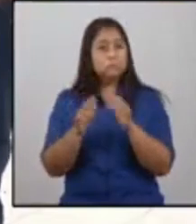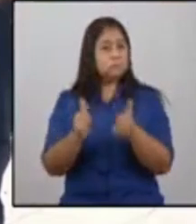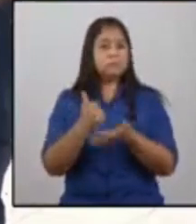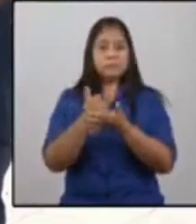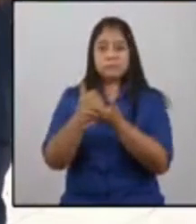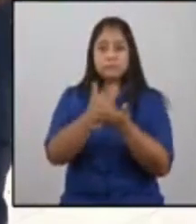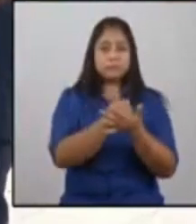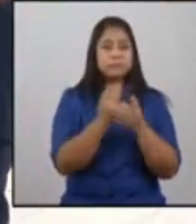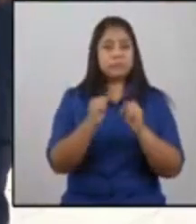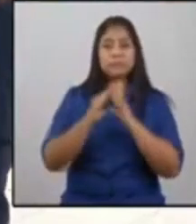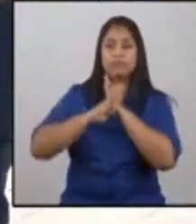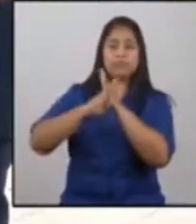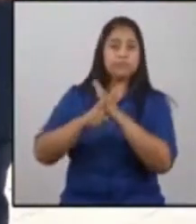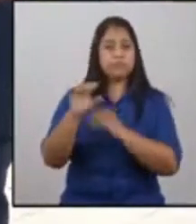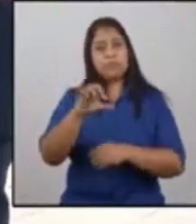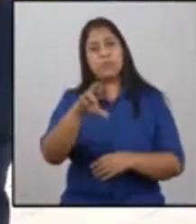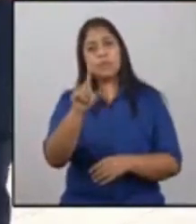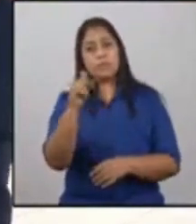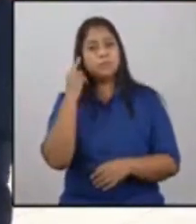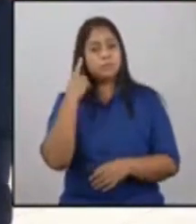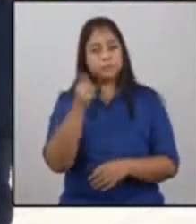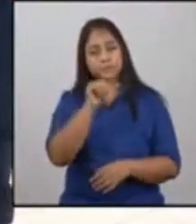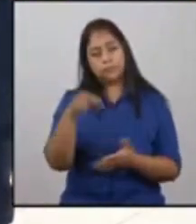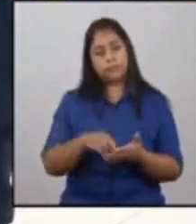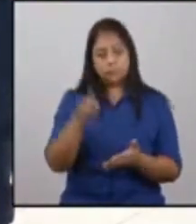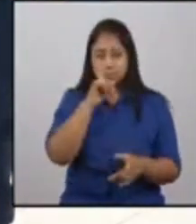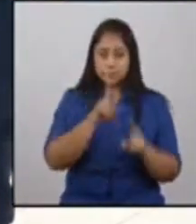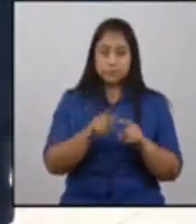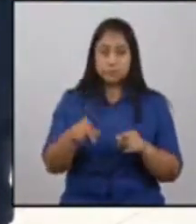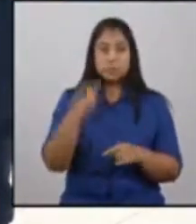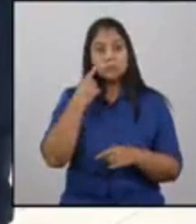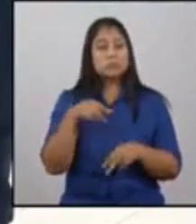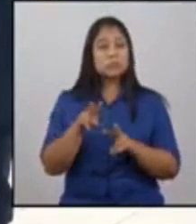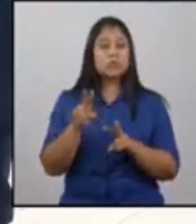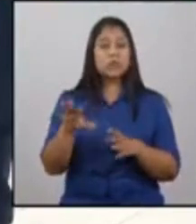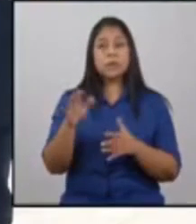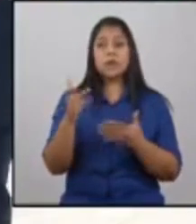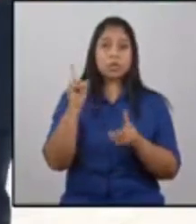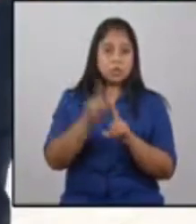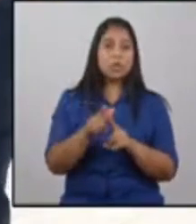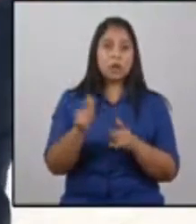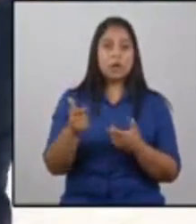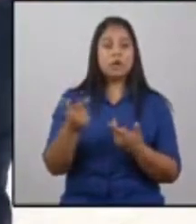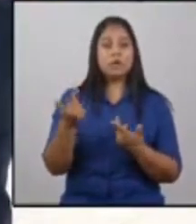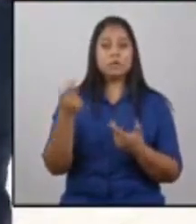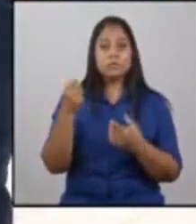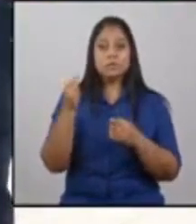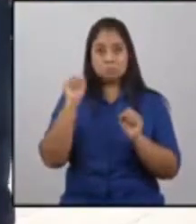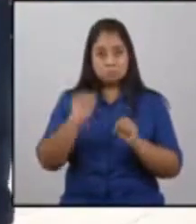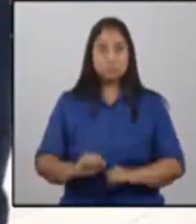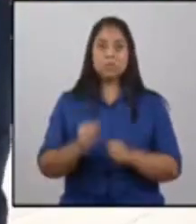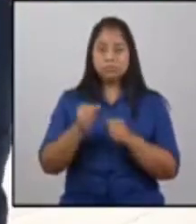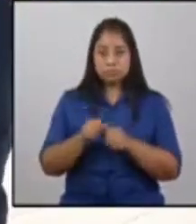combatir plagas en otros países. Hemos visto cómo a través de lograr injertos se pueden aumentar